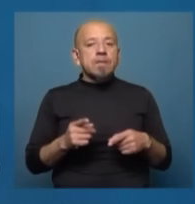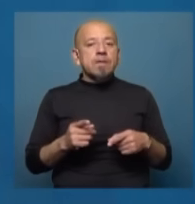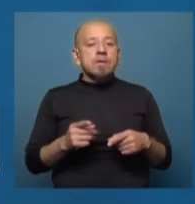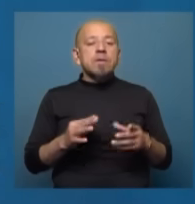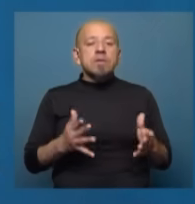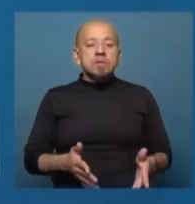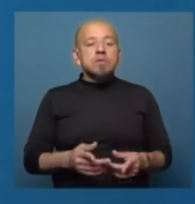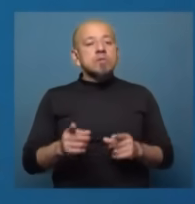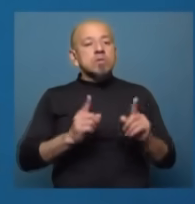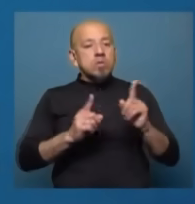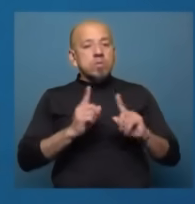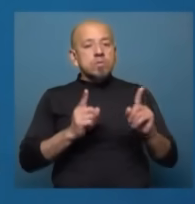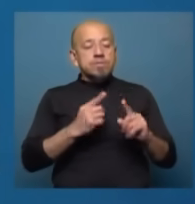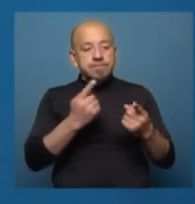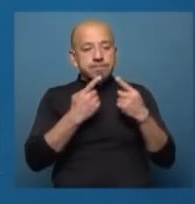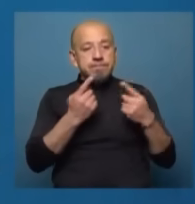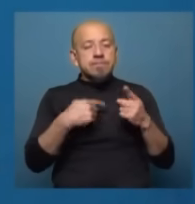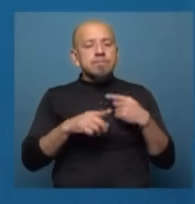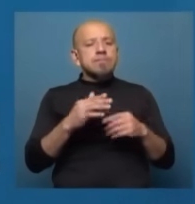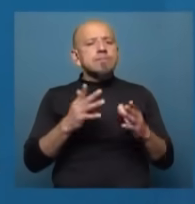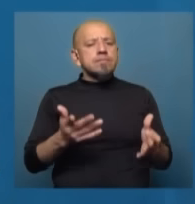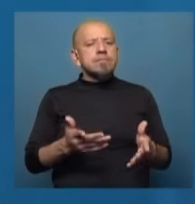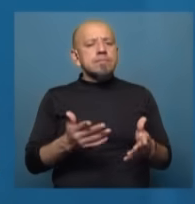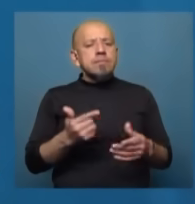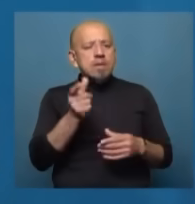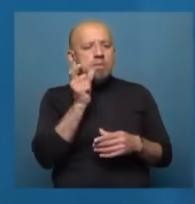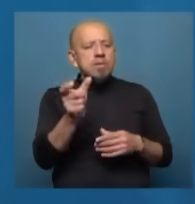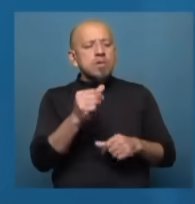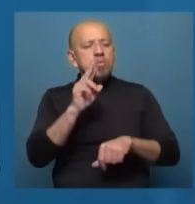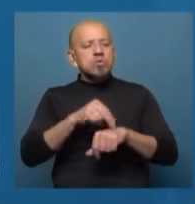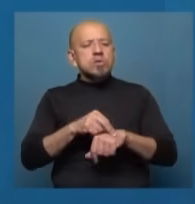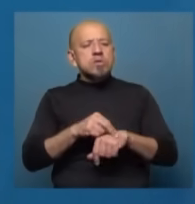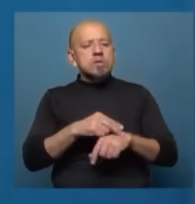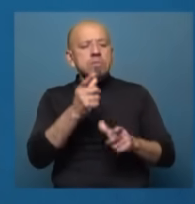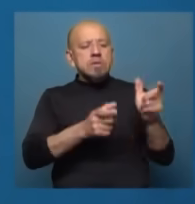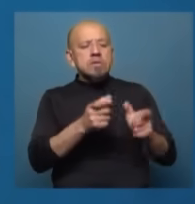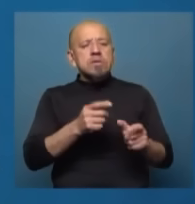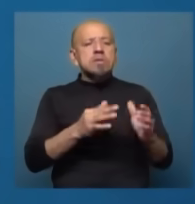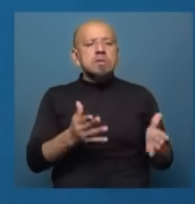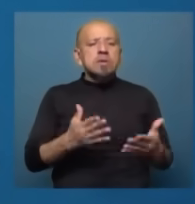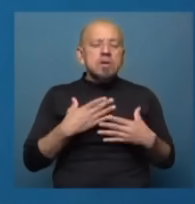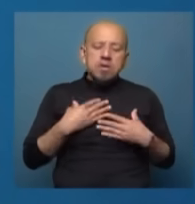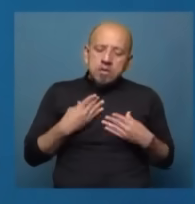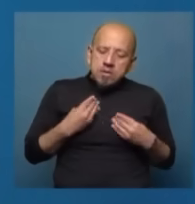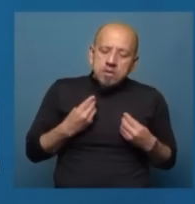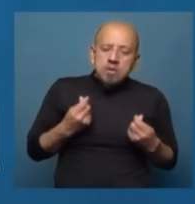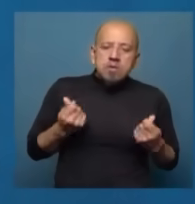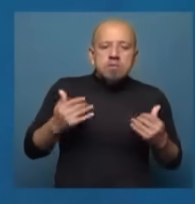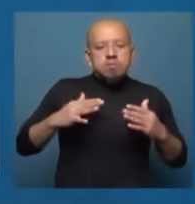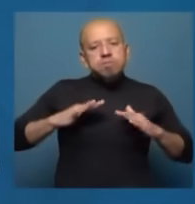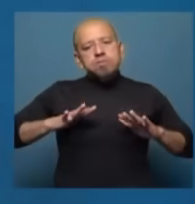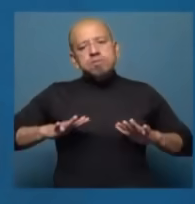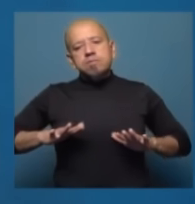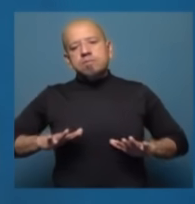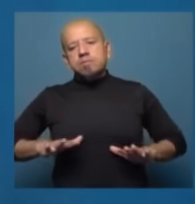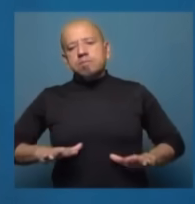igual hablé con algunos y la palabra que se usa que usan en general las víctimas es aliviados